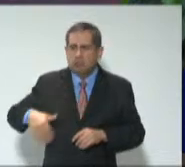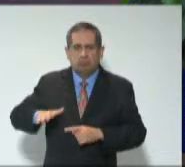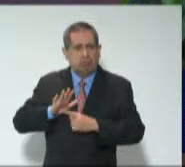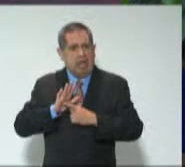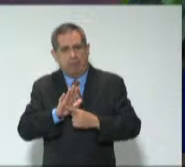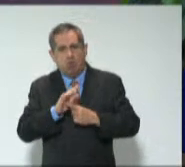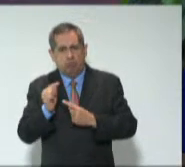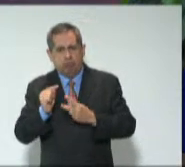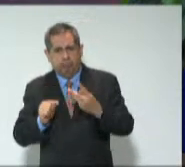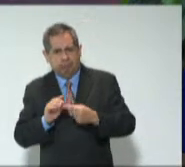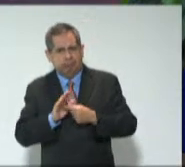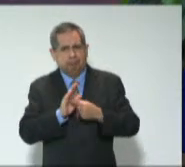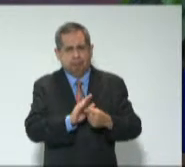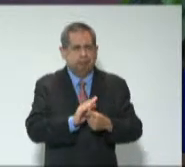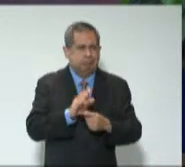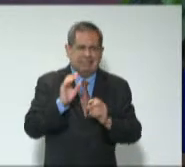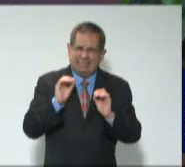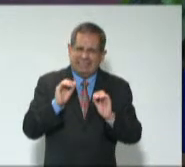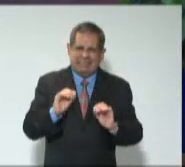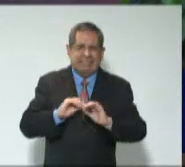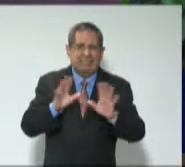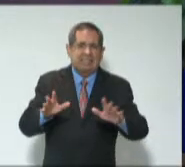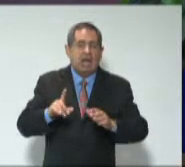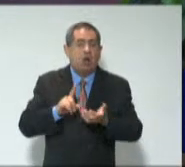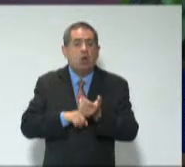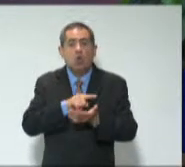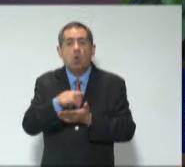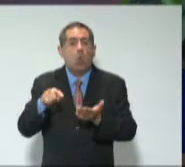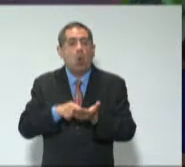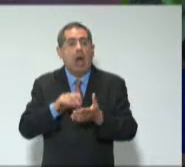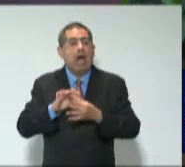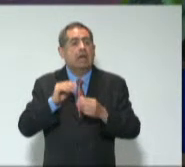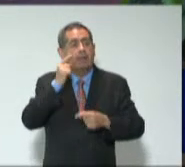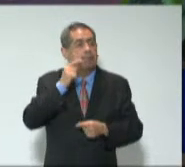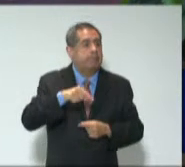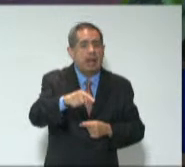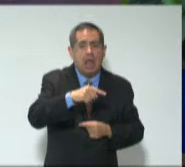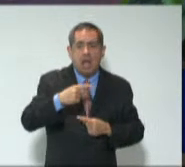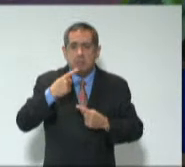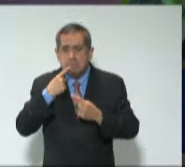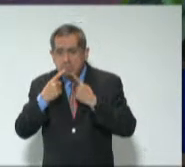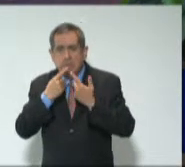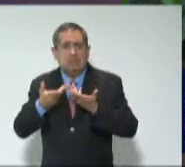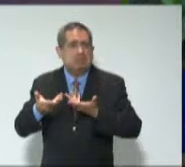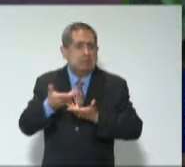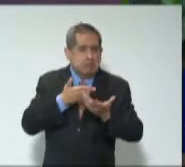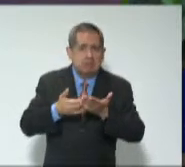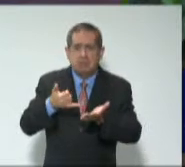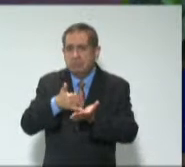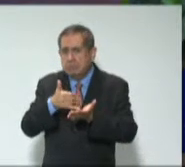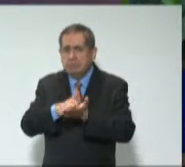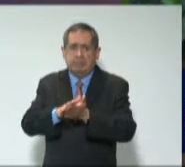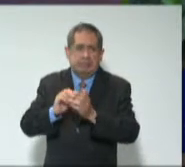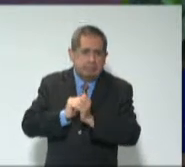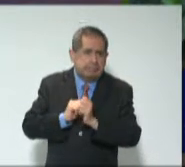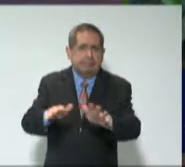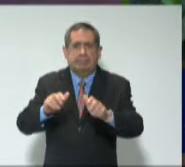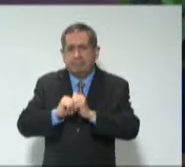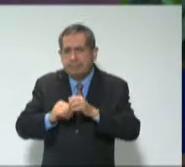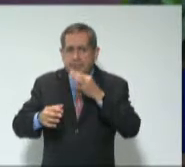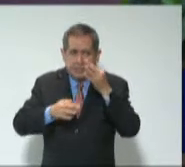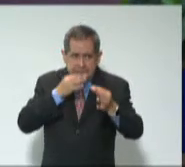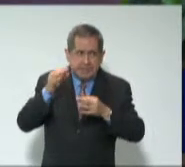quiero enfatizar eh que la conformación de espacios permanentes de diálogo la publicación de información y